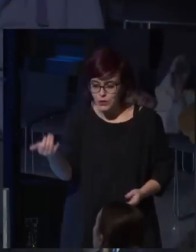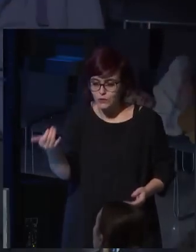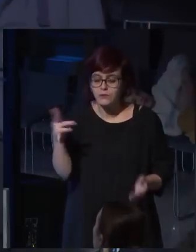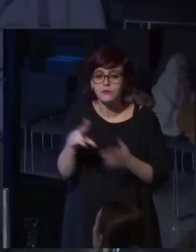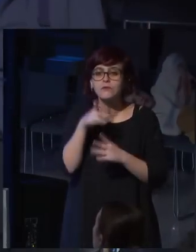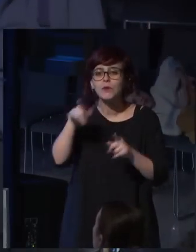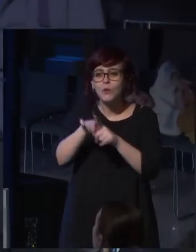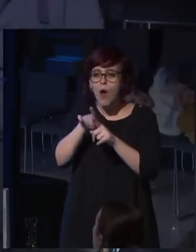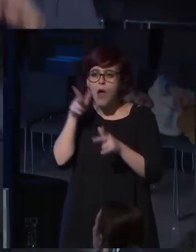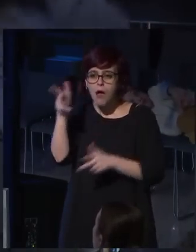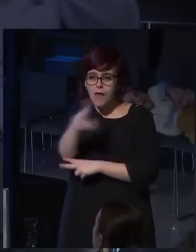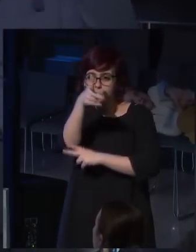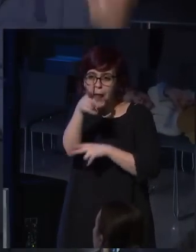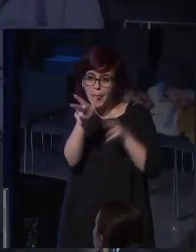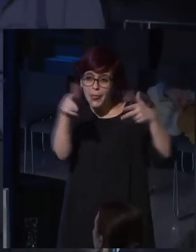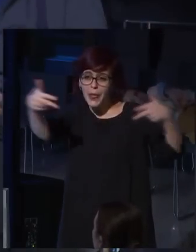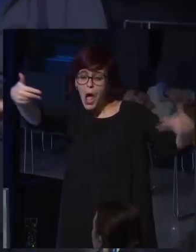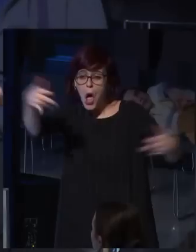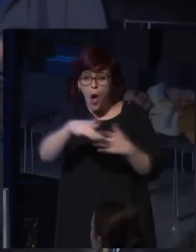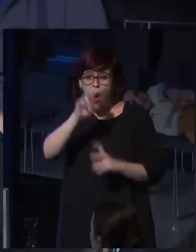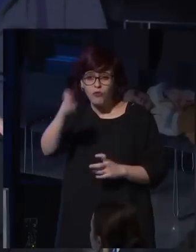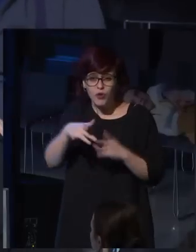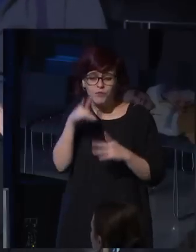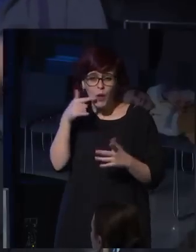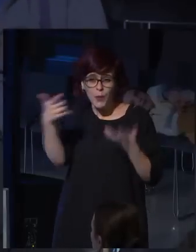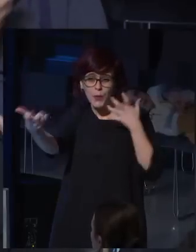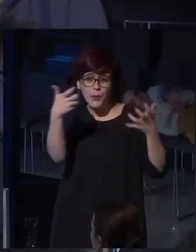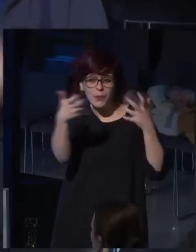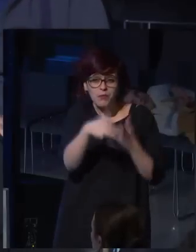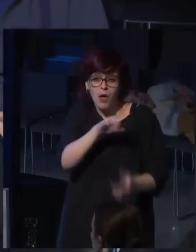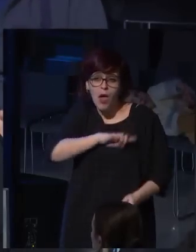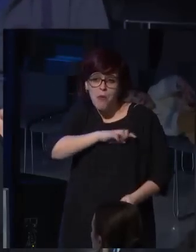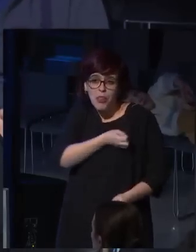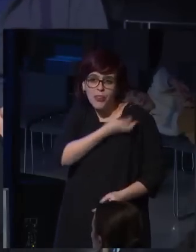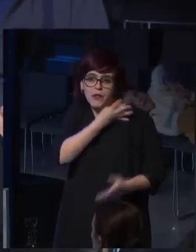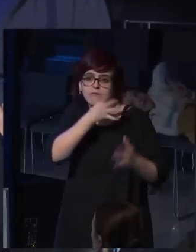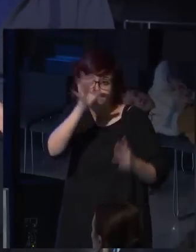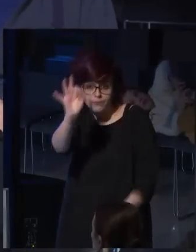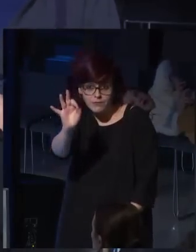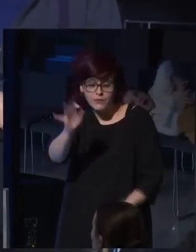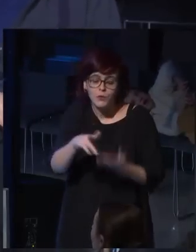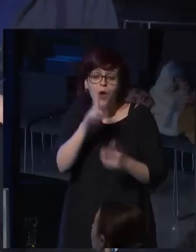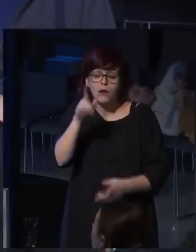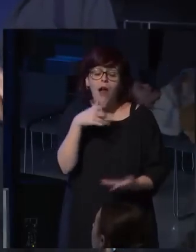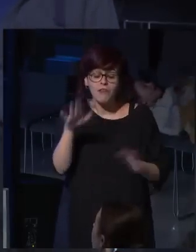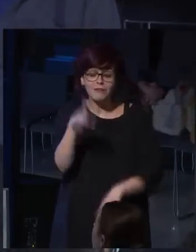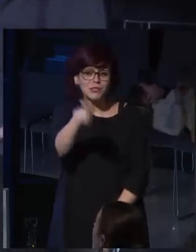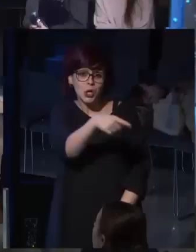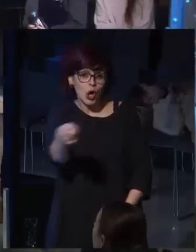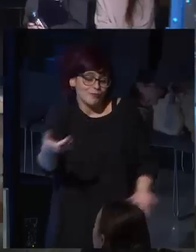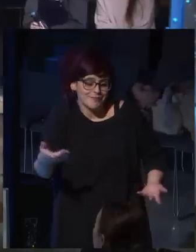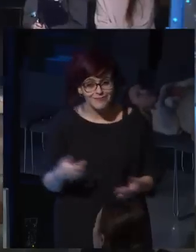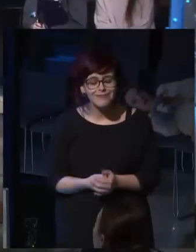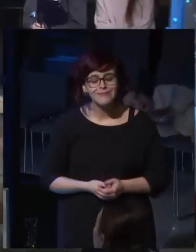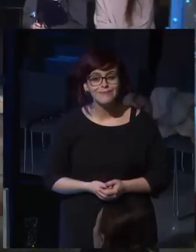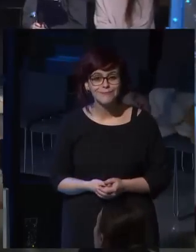con cámaras que nos han emocionado y otras con grandes efectos que no nos han emocionado. Claro, al final es... Casi lloro. ¿Quieres un abrazo? Venga. Ahí